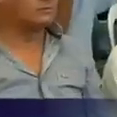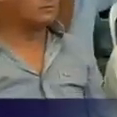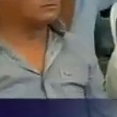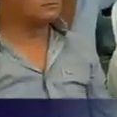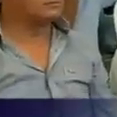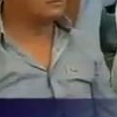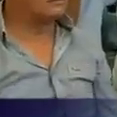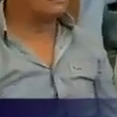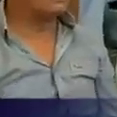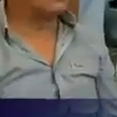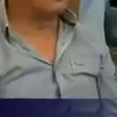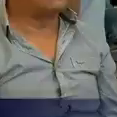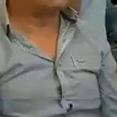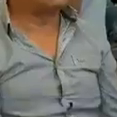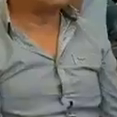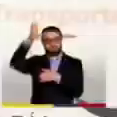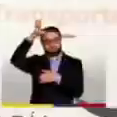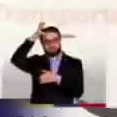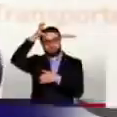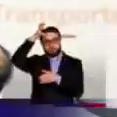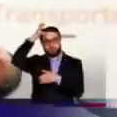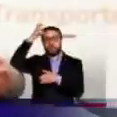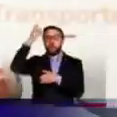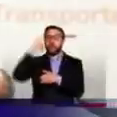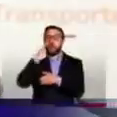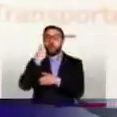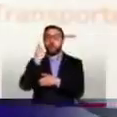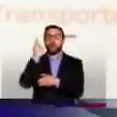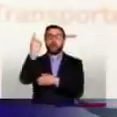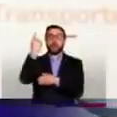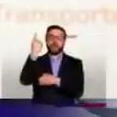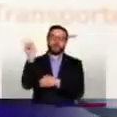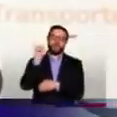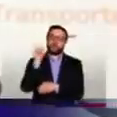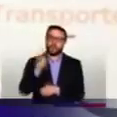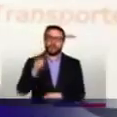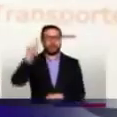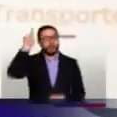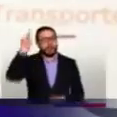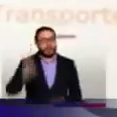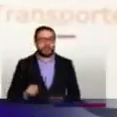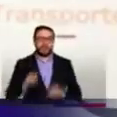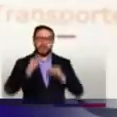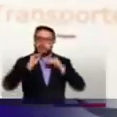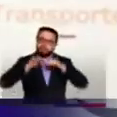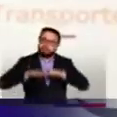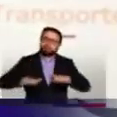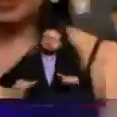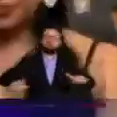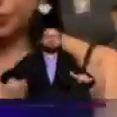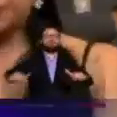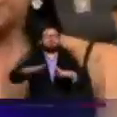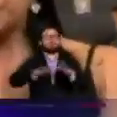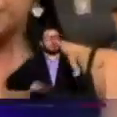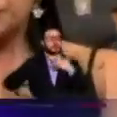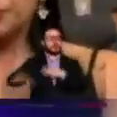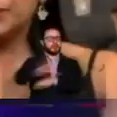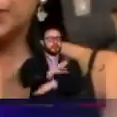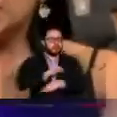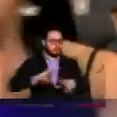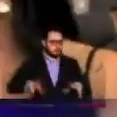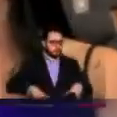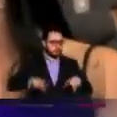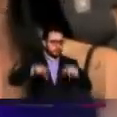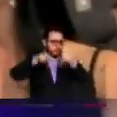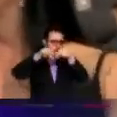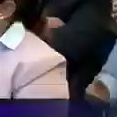pueblo, sino que tiene que haber un mecanismo de reproducción del saber en el conjunto de la sociedad, empezando